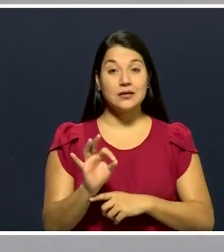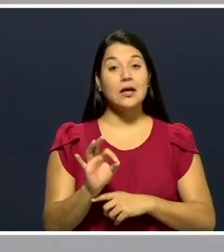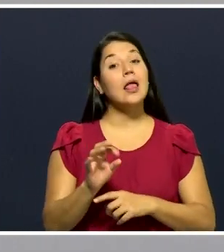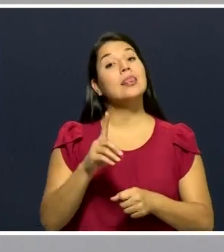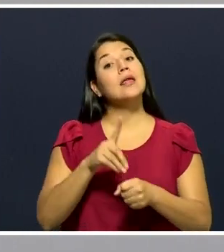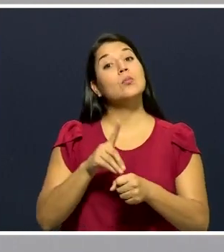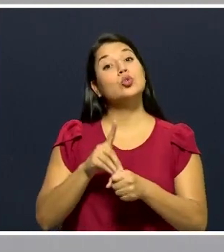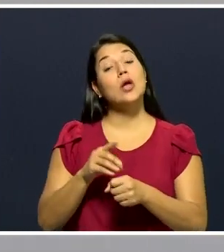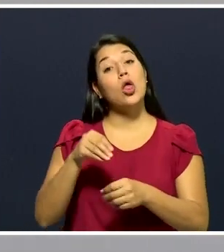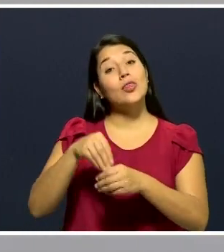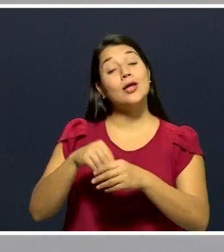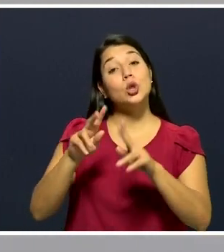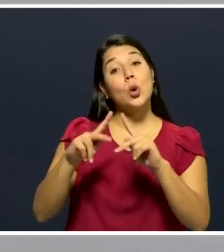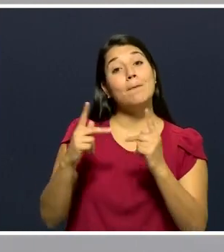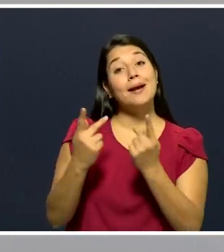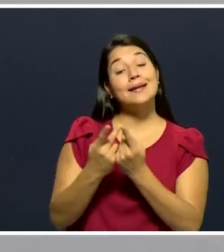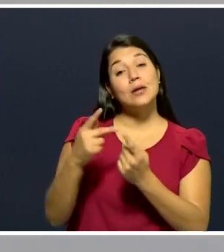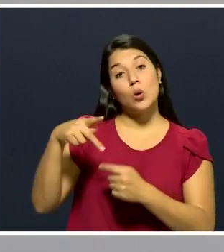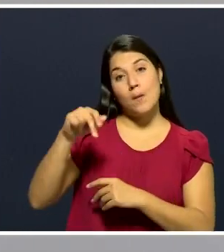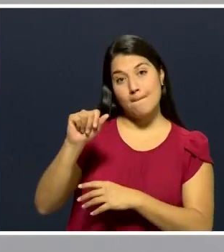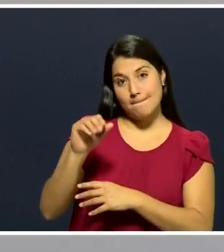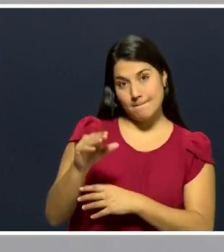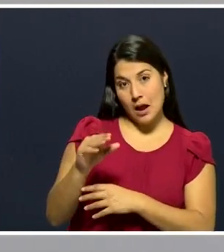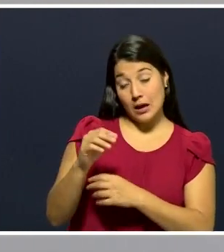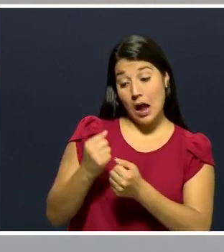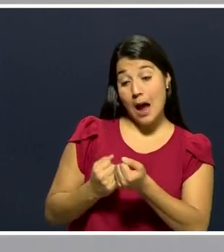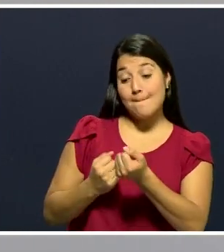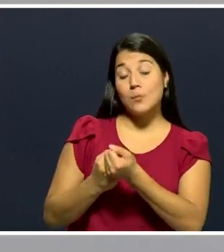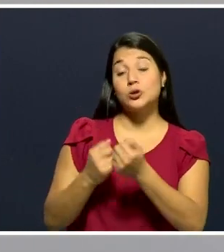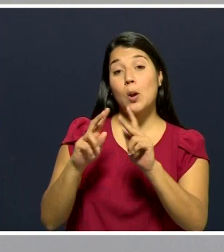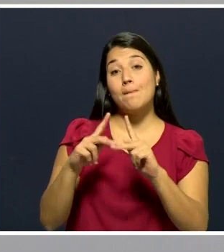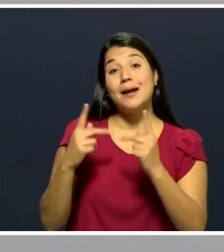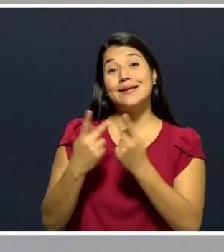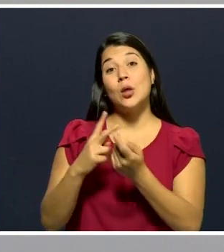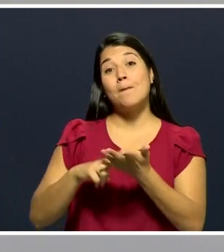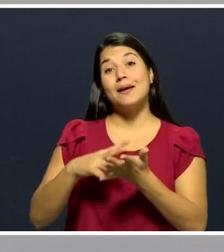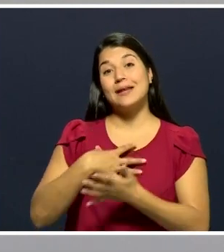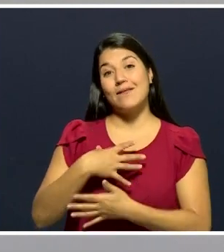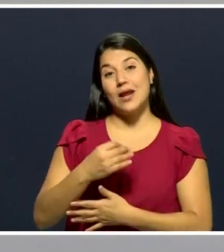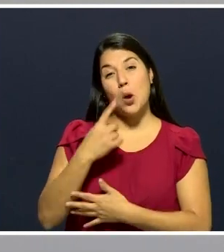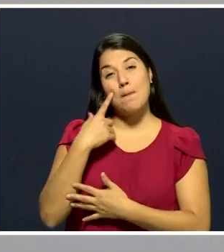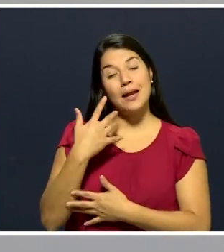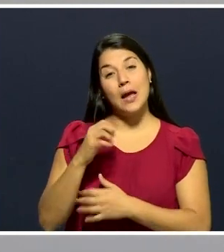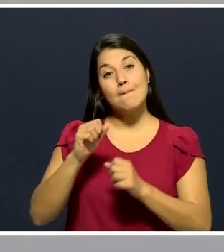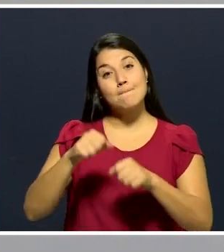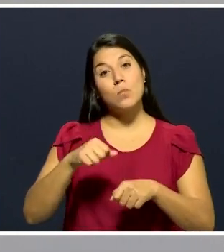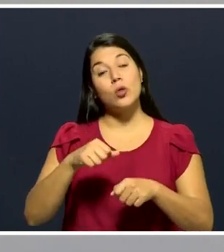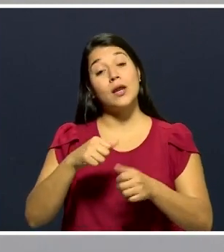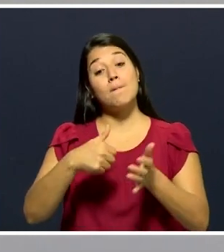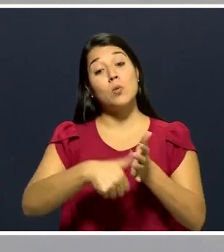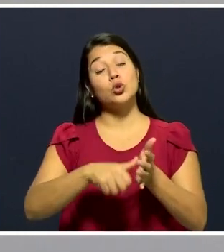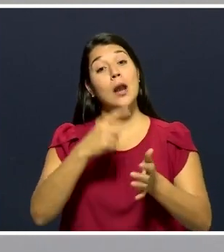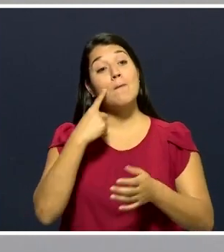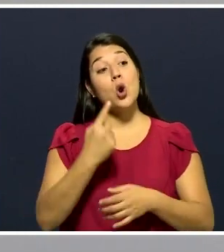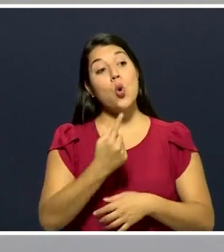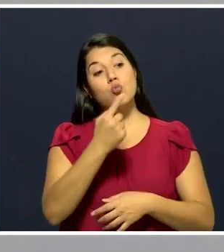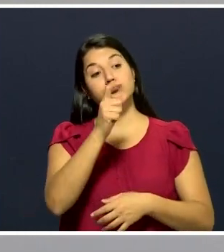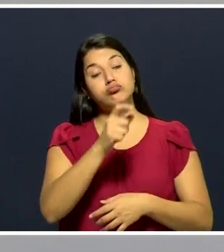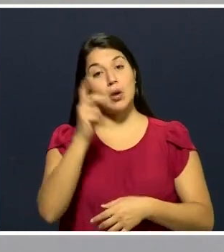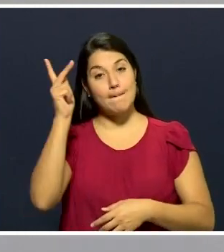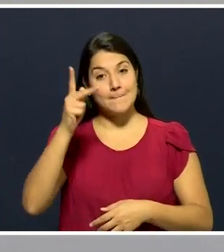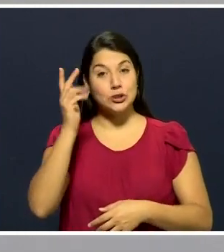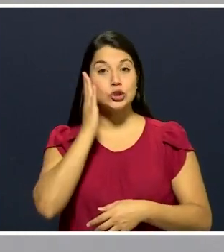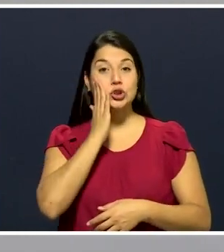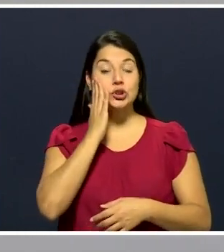oficialismo, del PAC, se unieron con la bancada del Partido Liberación Nacional para elegir a un pastor afrodescendiente